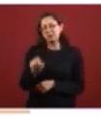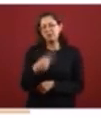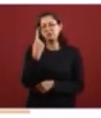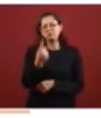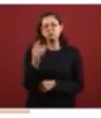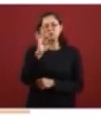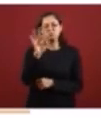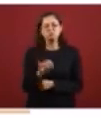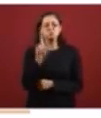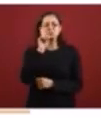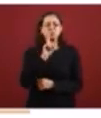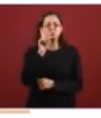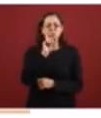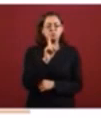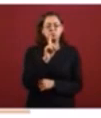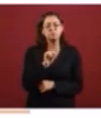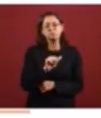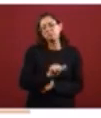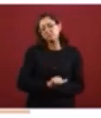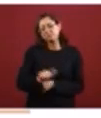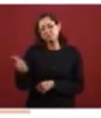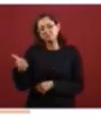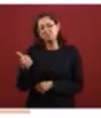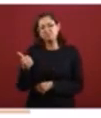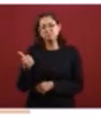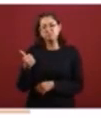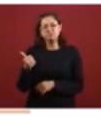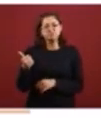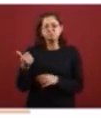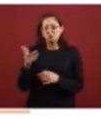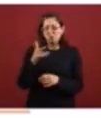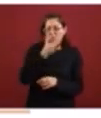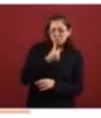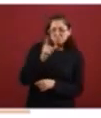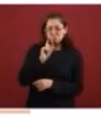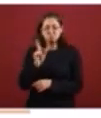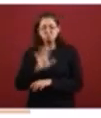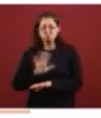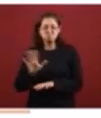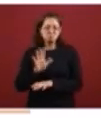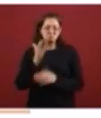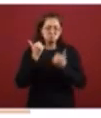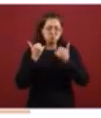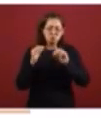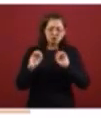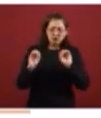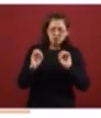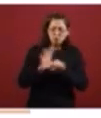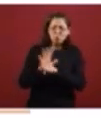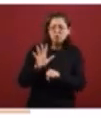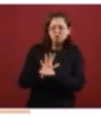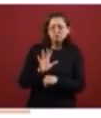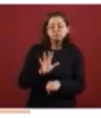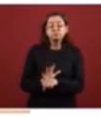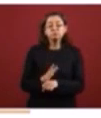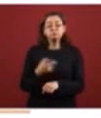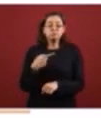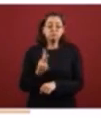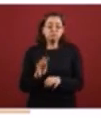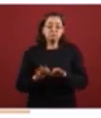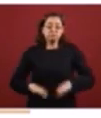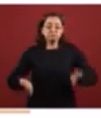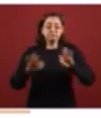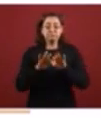mujeres y el resto pues no no determinó género aquí lo importante de tornear en este